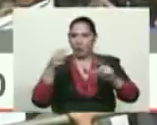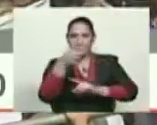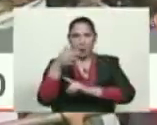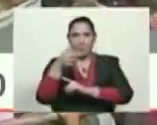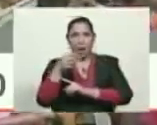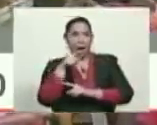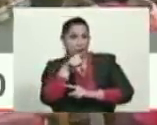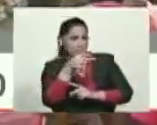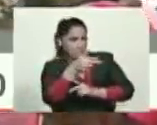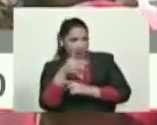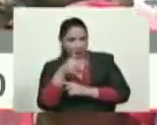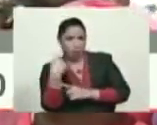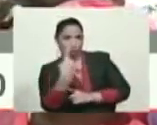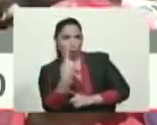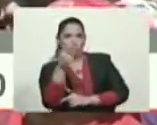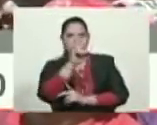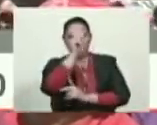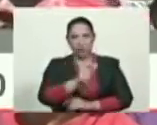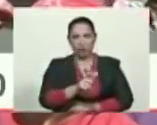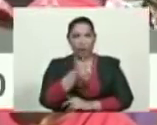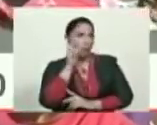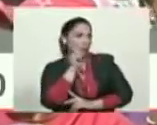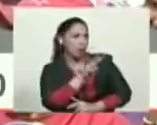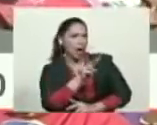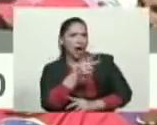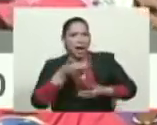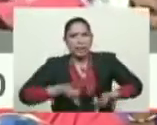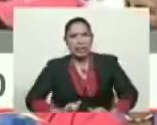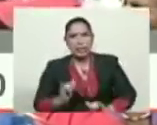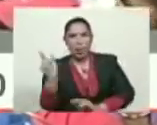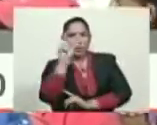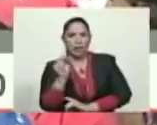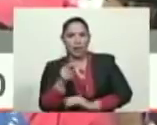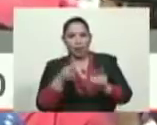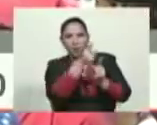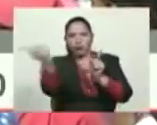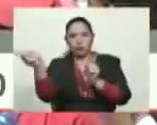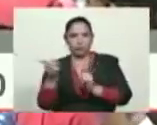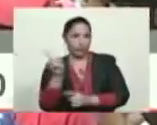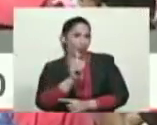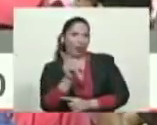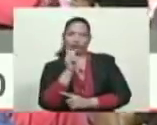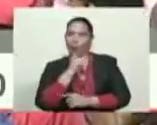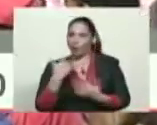bala solo es para un venezolano. Cuando ve a un hijo de un italiano lo esquiva. No, eso no existe.